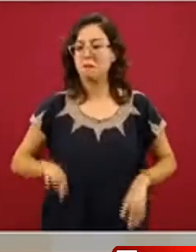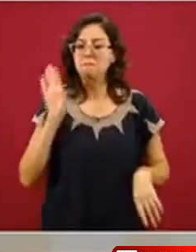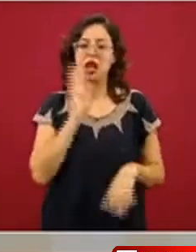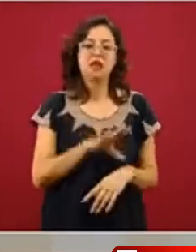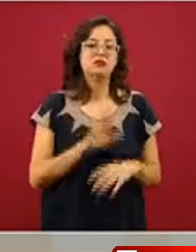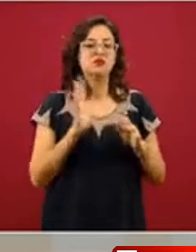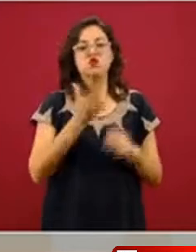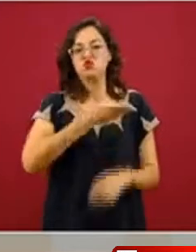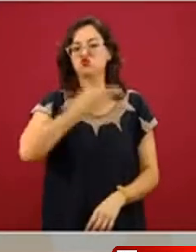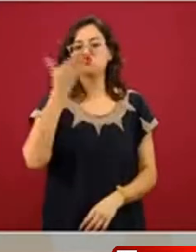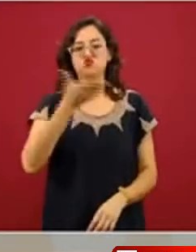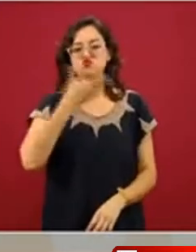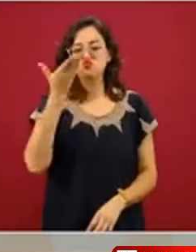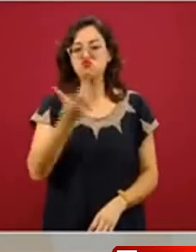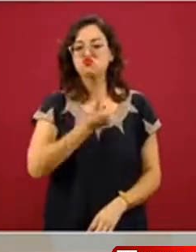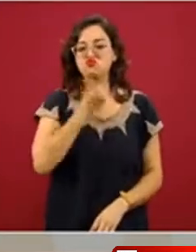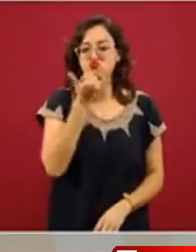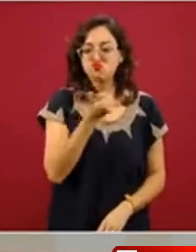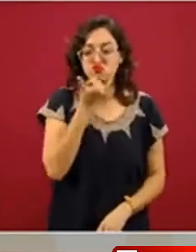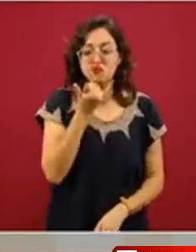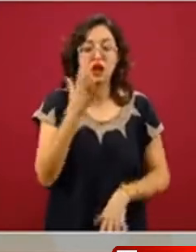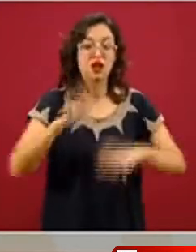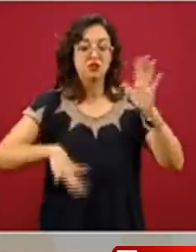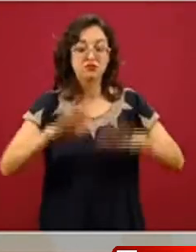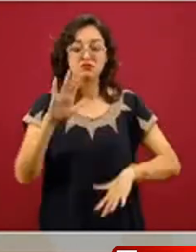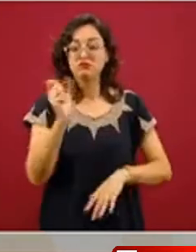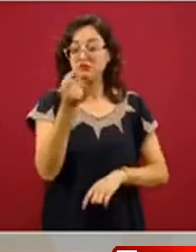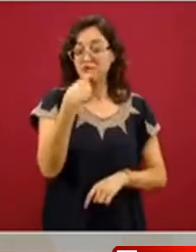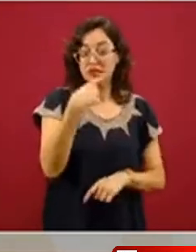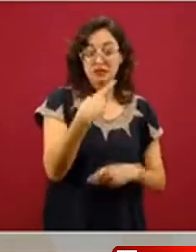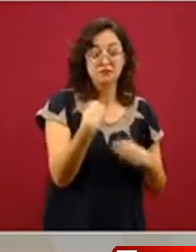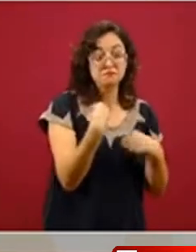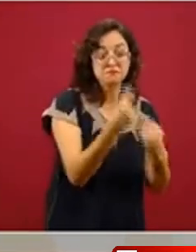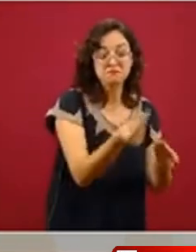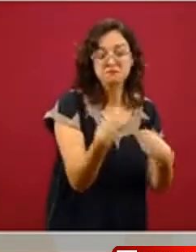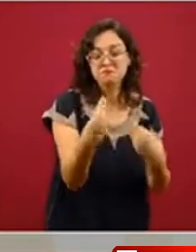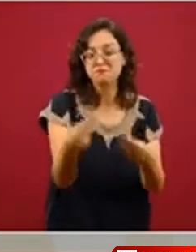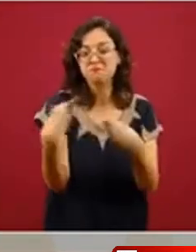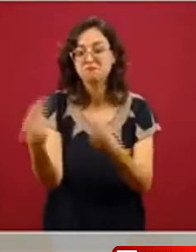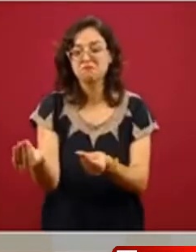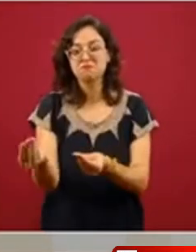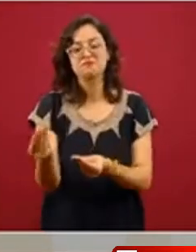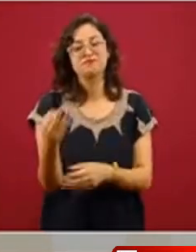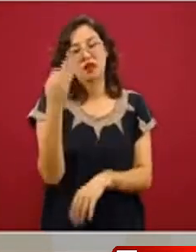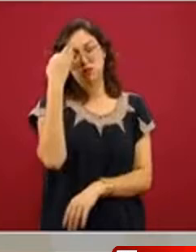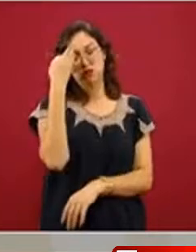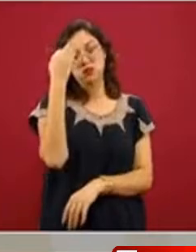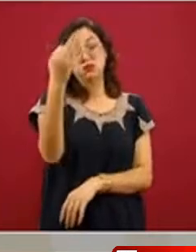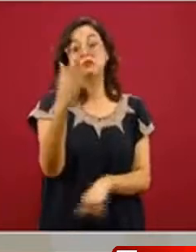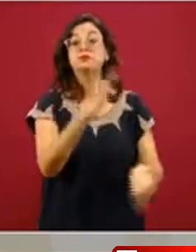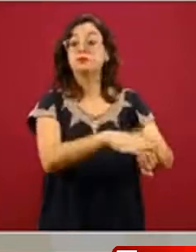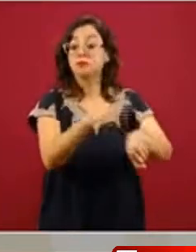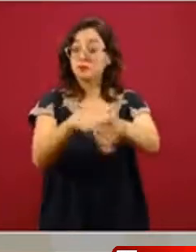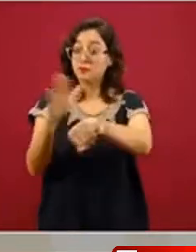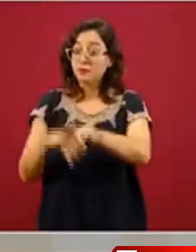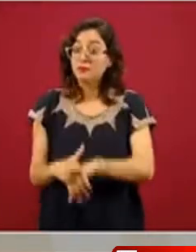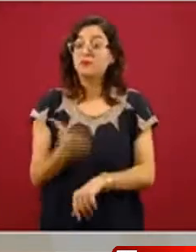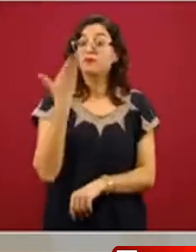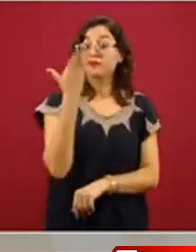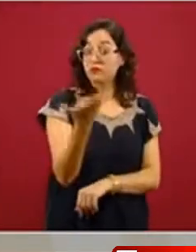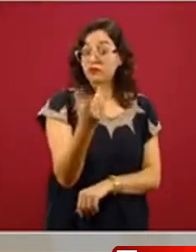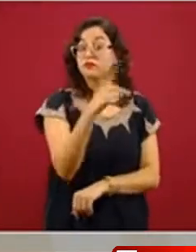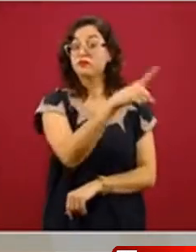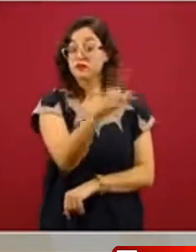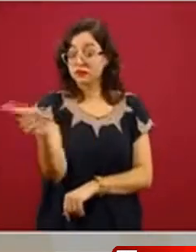institucional de otros tiempos y se retardan las entregas de los medicamentos, y pedimos que quien quiera que conozca